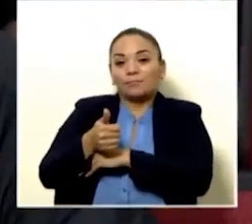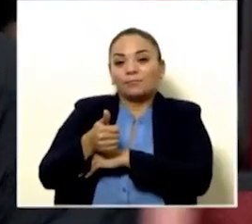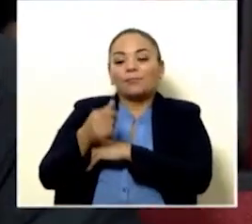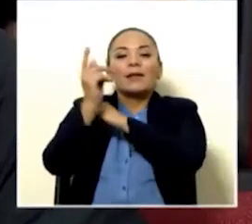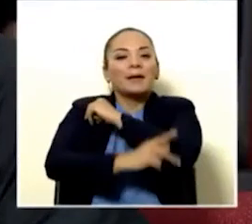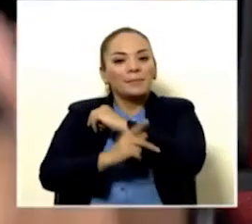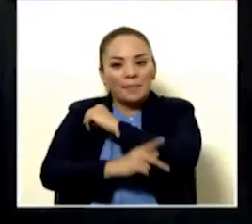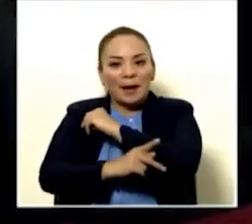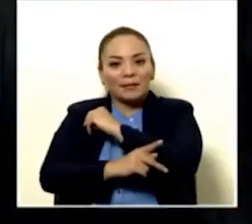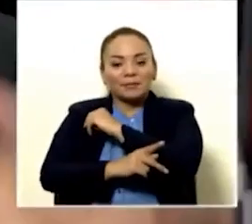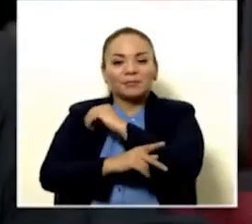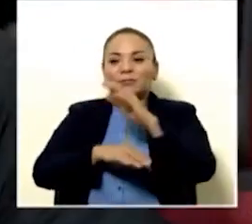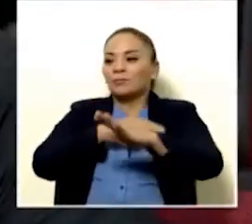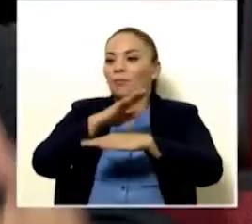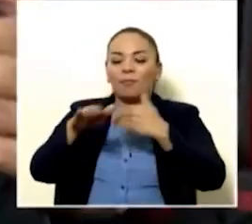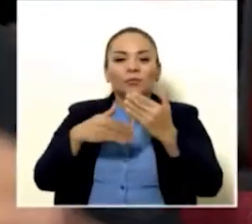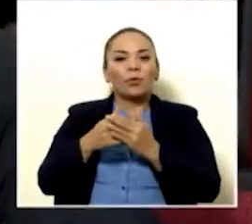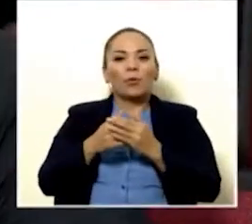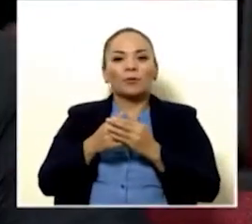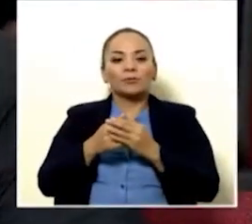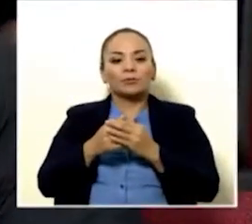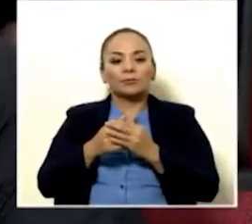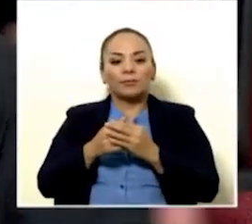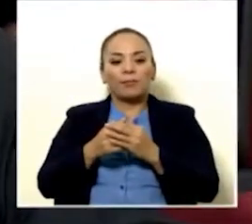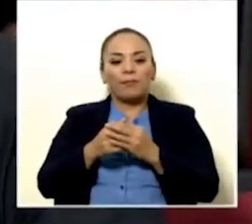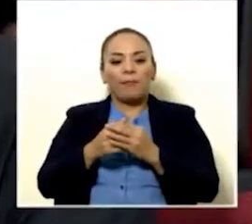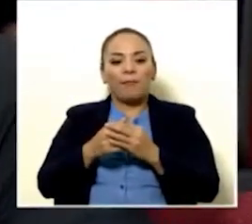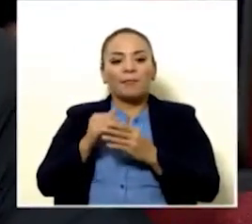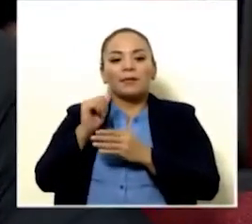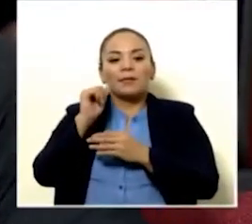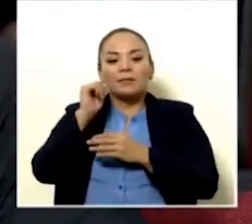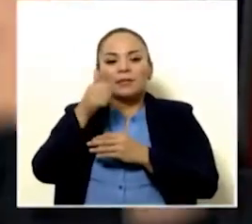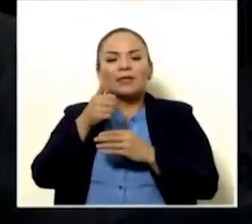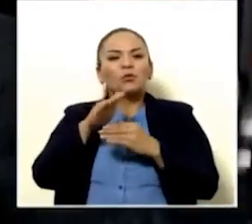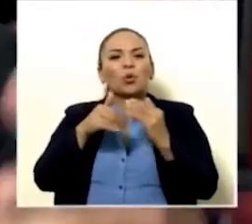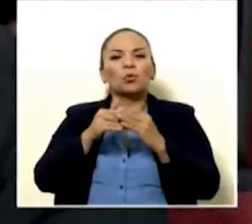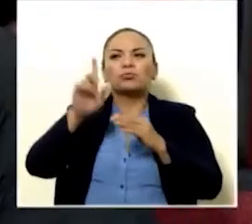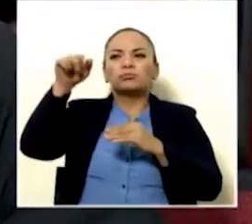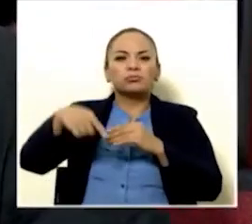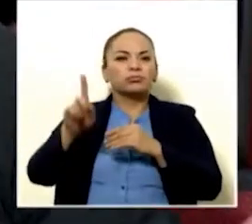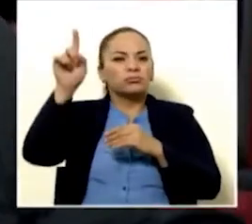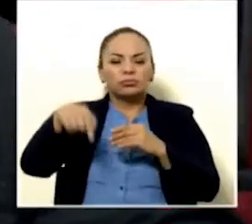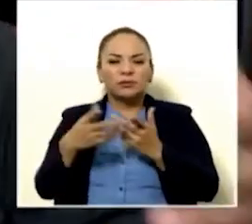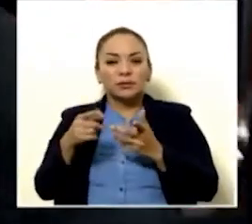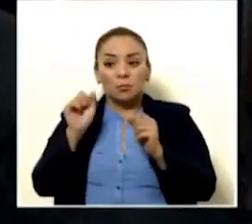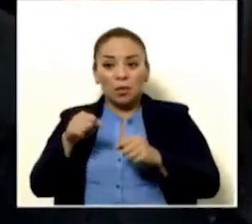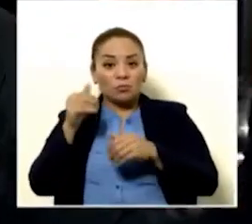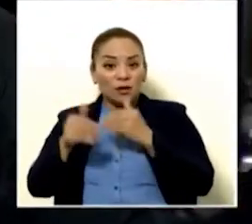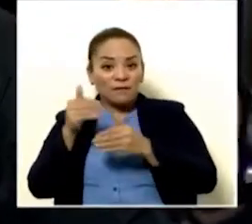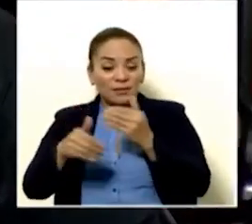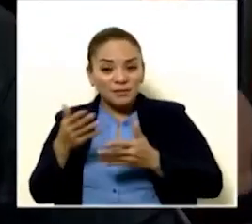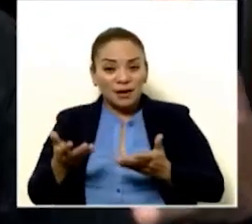y emotivamente la gente sube o baja. ¿Cuál es su criterio para mañana? ¿Cómo nos va a ir, señor presidente? ¿Vamos a poder avanzar? Y eso sería un